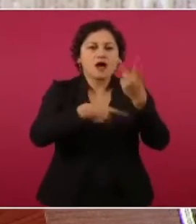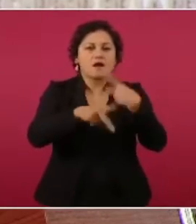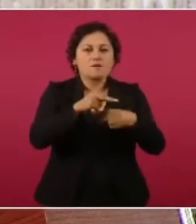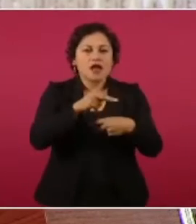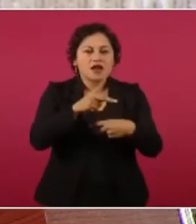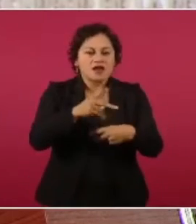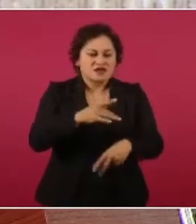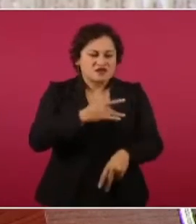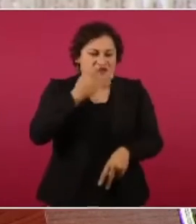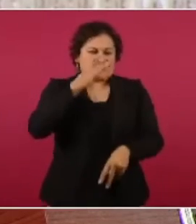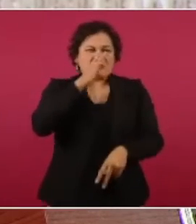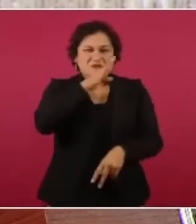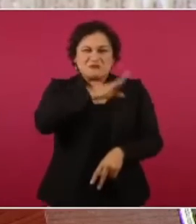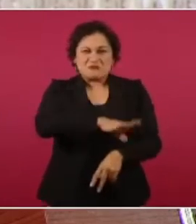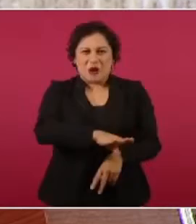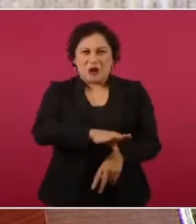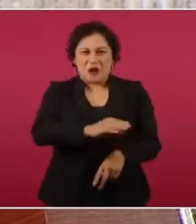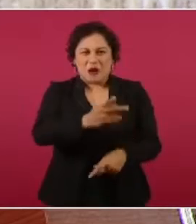y son